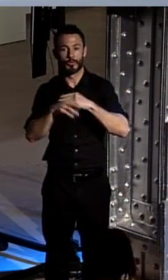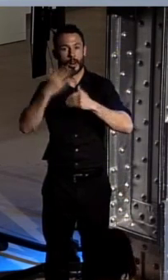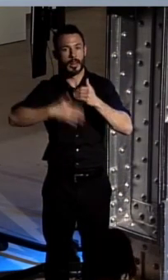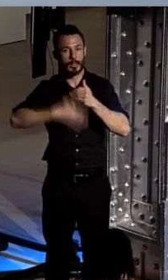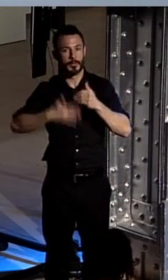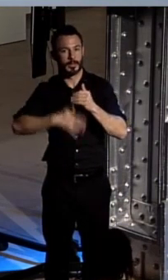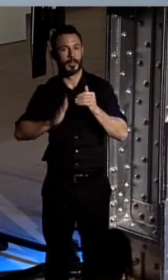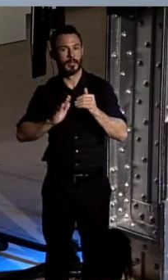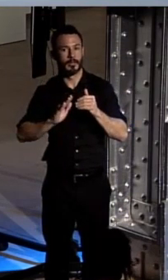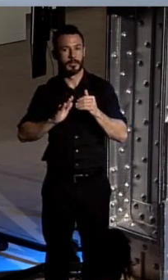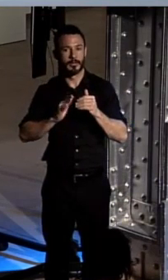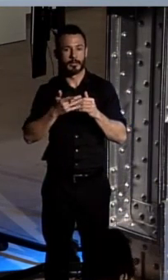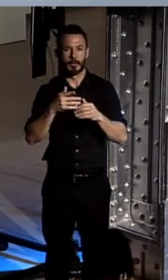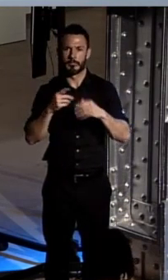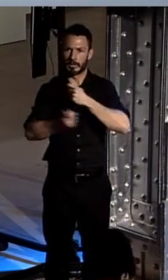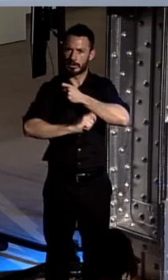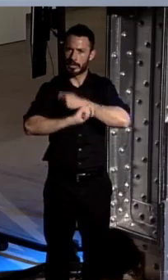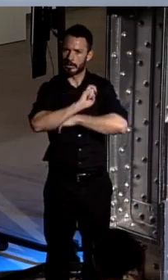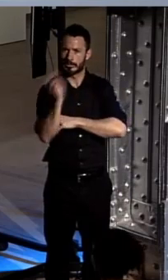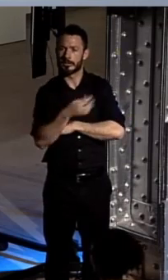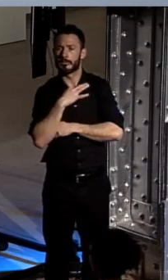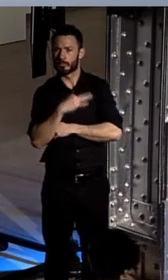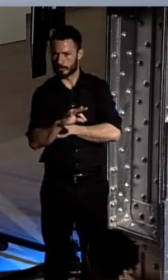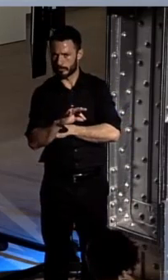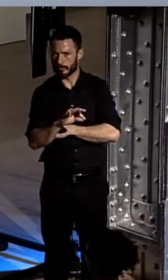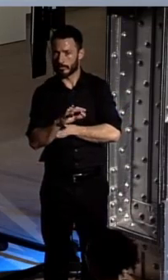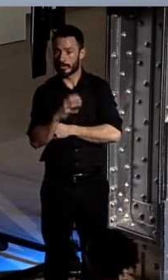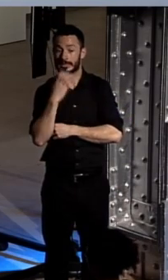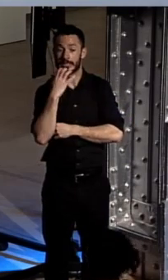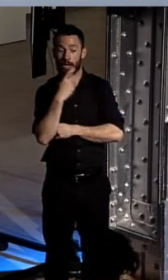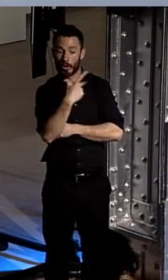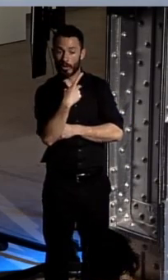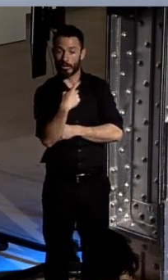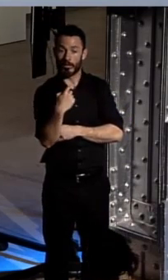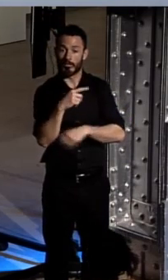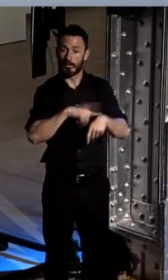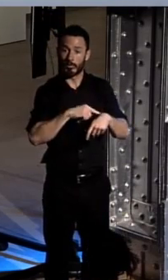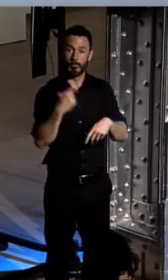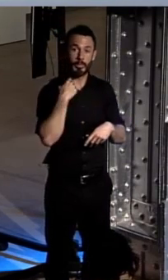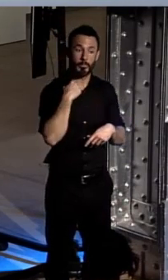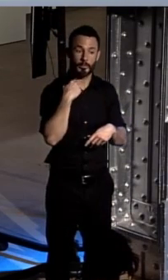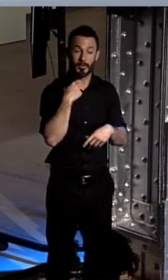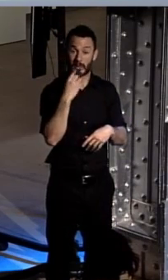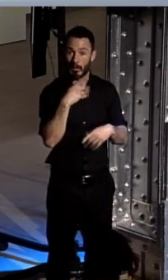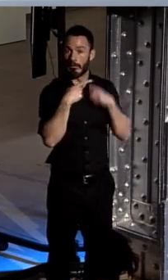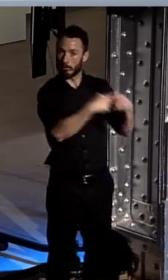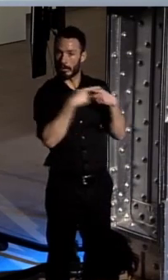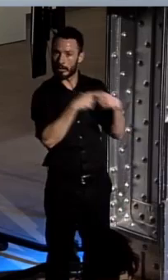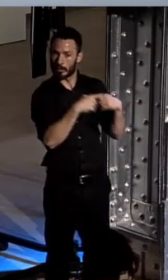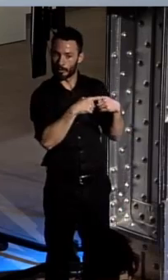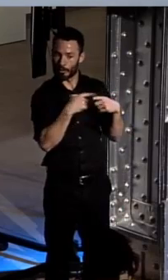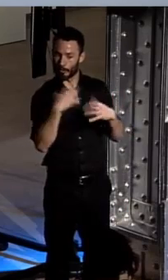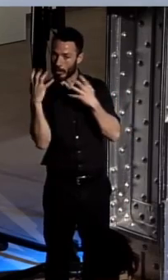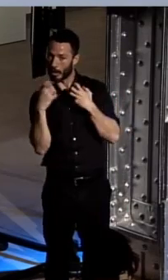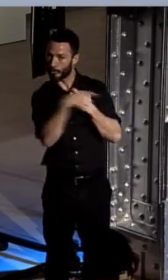que se distribuye de maneras distintas en distintas estrategias, de manera tal de que si en vez de tratar de los dos perder el tiempo matándonos, lo repartimos un poco mejor, yo